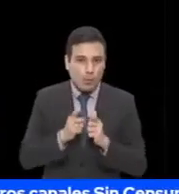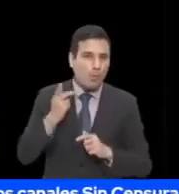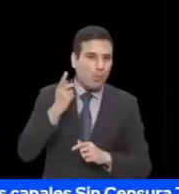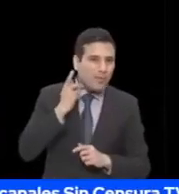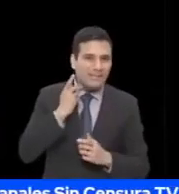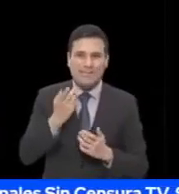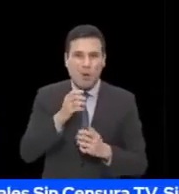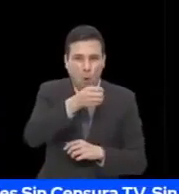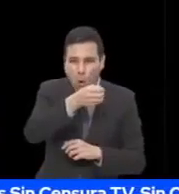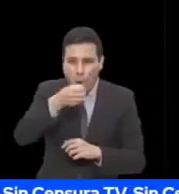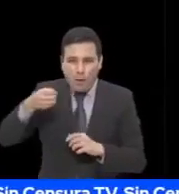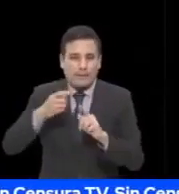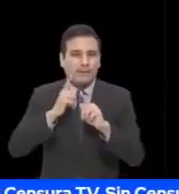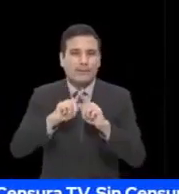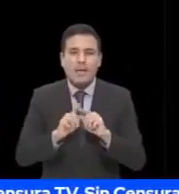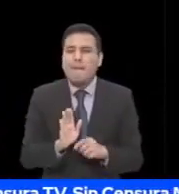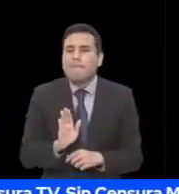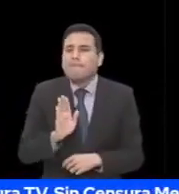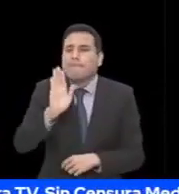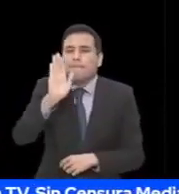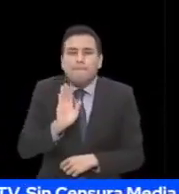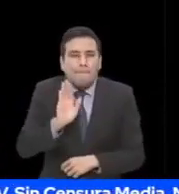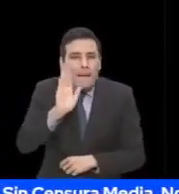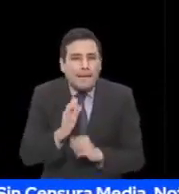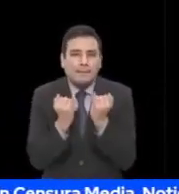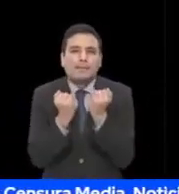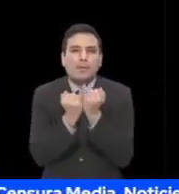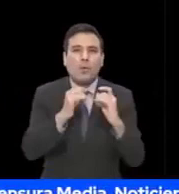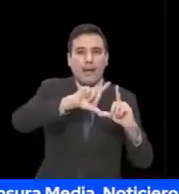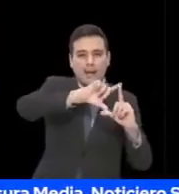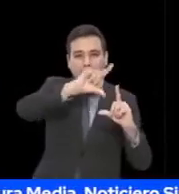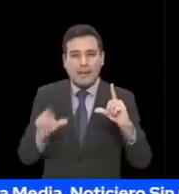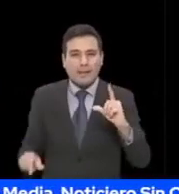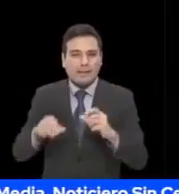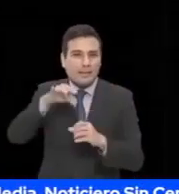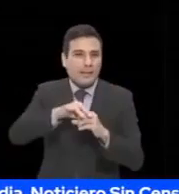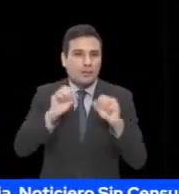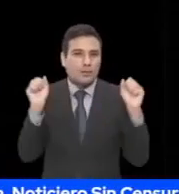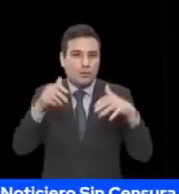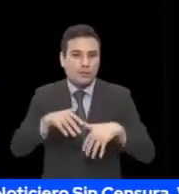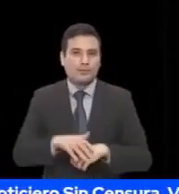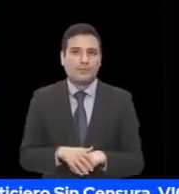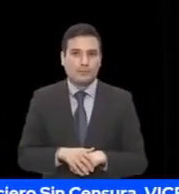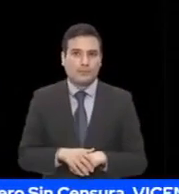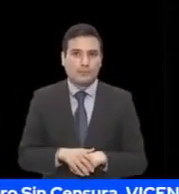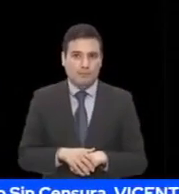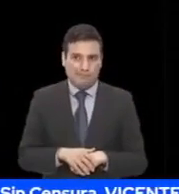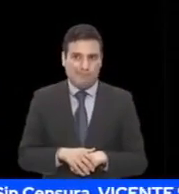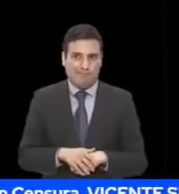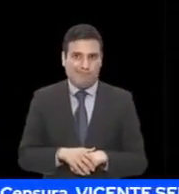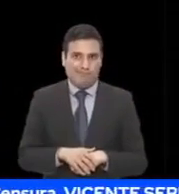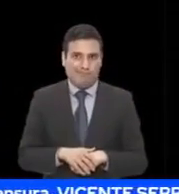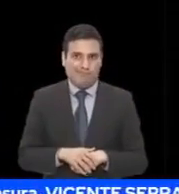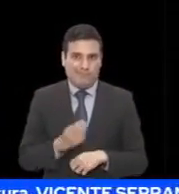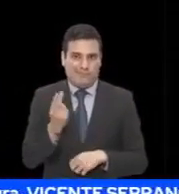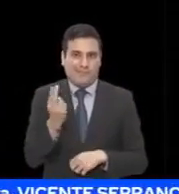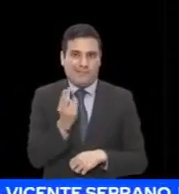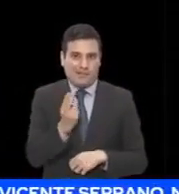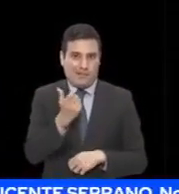Es como una elección a nivel nacional y eso cuesta. Y siempre nos ha costado a partir de que tenemos democracia en el